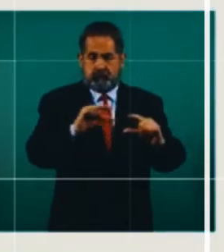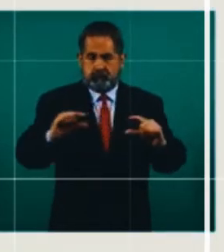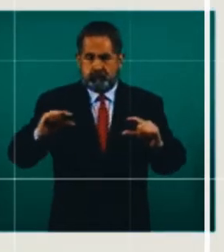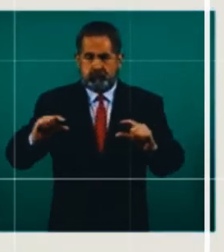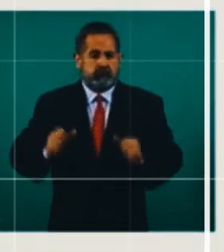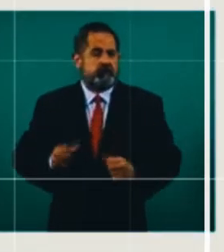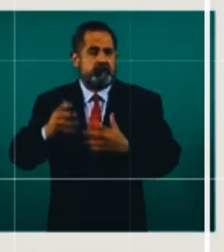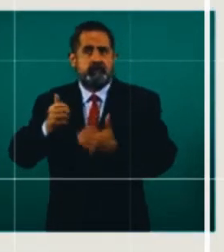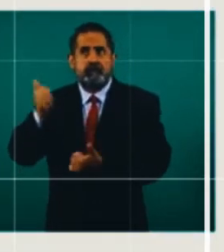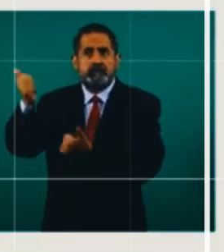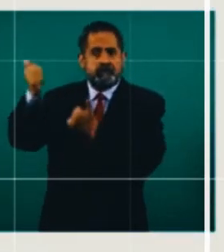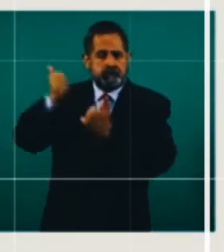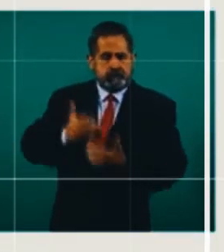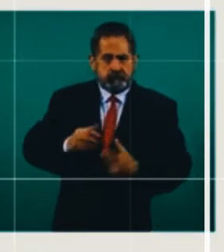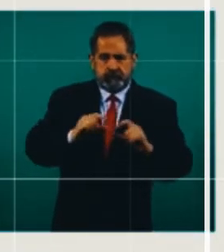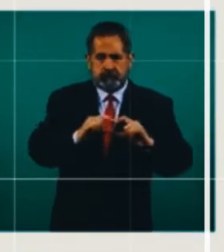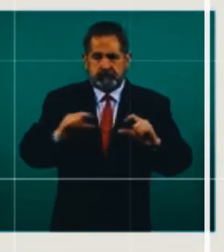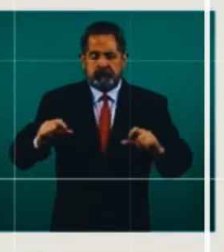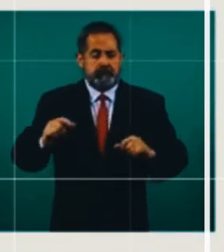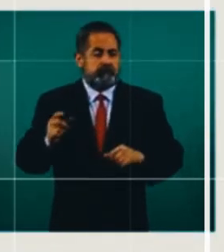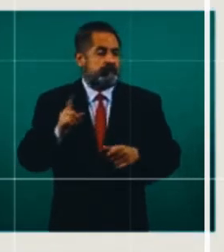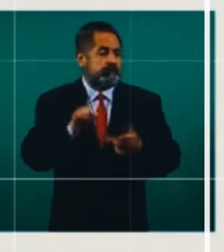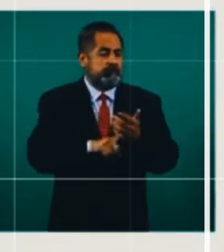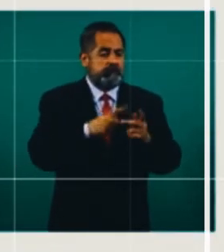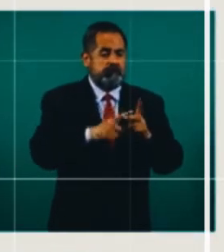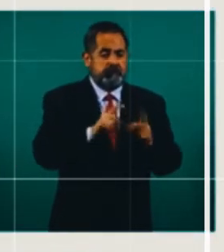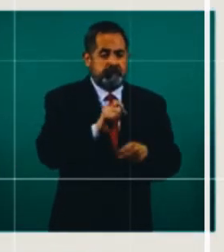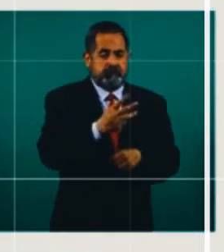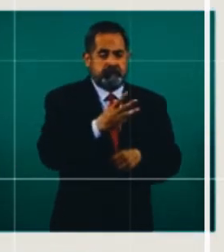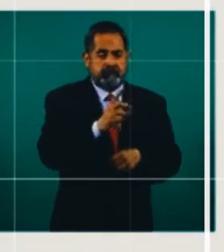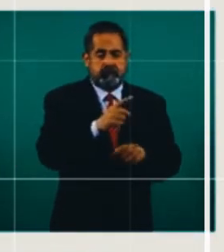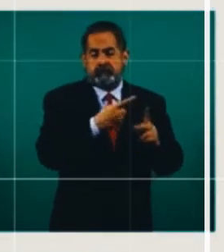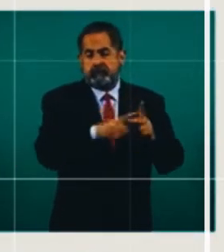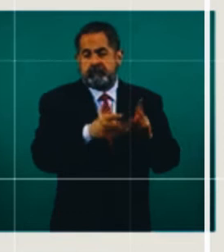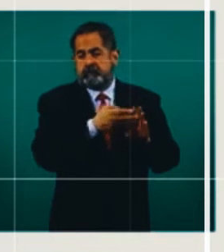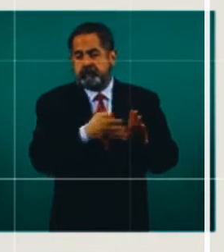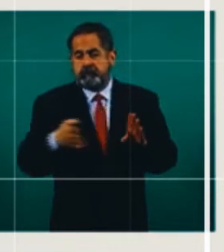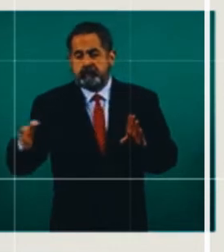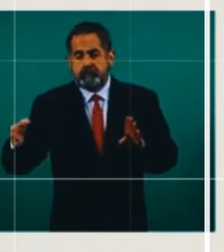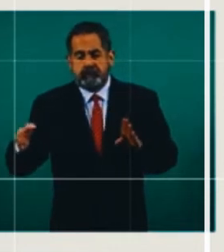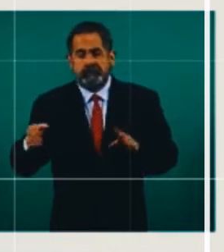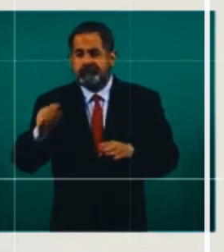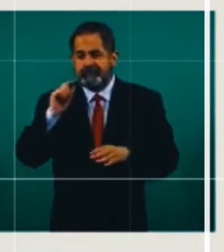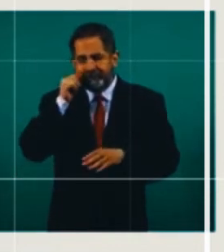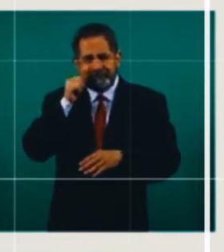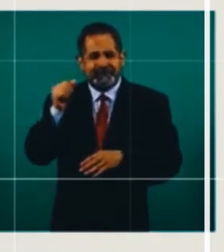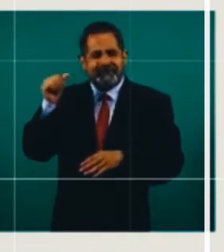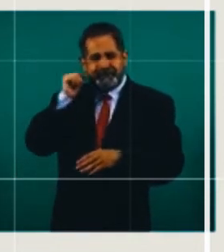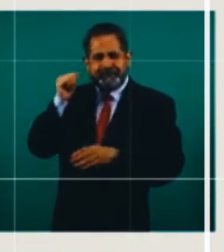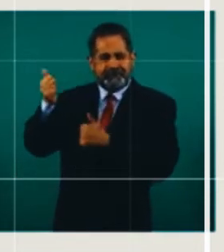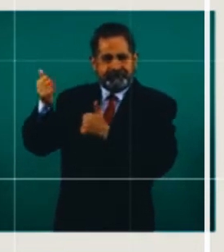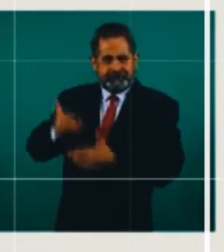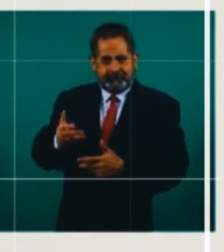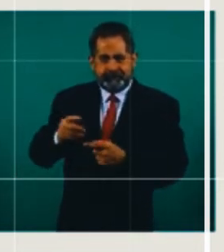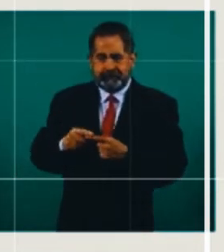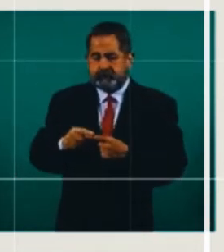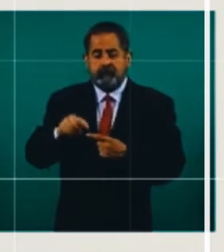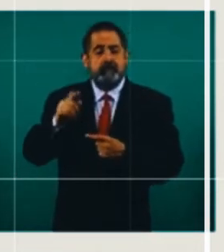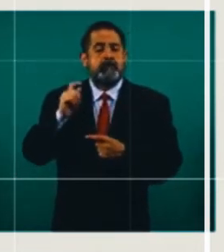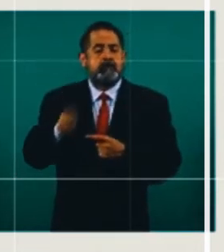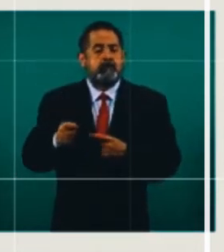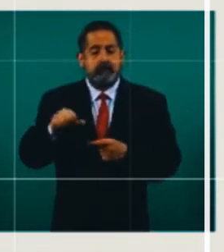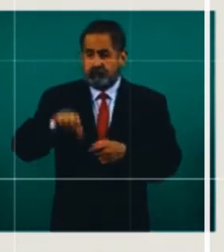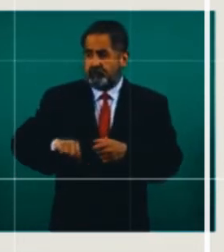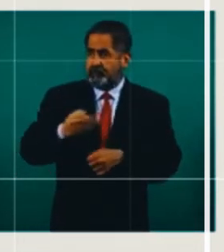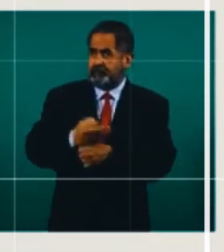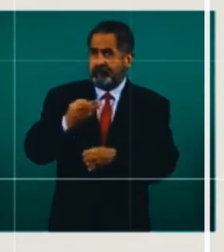recibido hasta el momento, desde el 23 de diciembre hasta la fecha, incluyendo las que recibimos ayer y la que estábamos recibiendo en